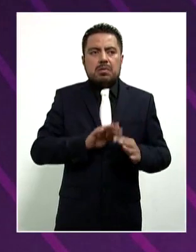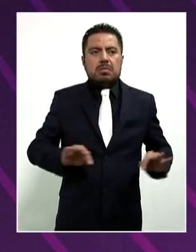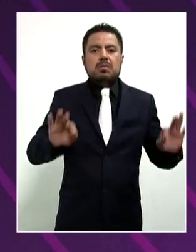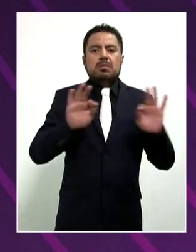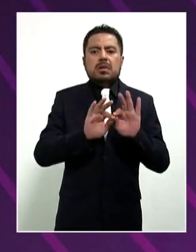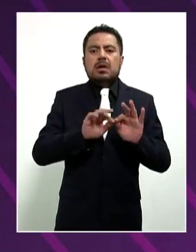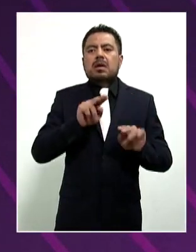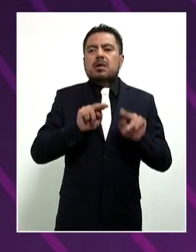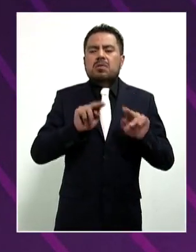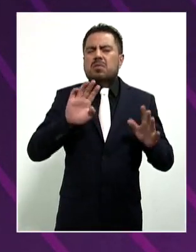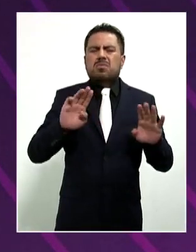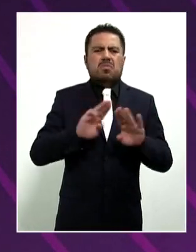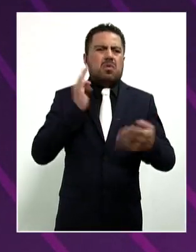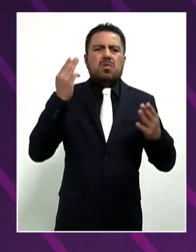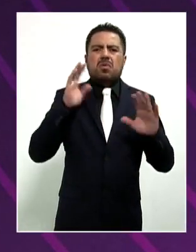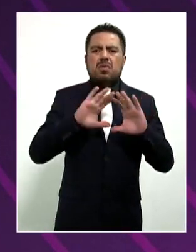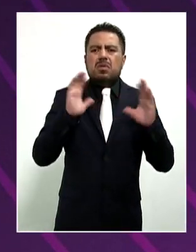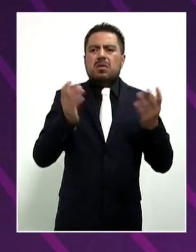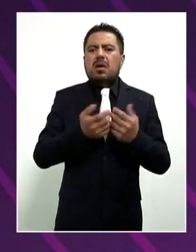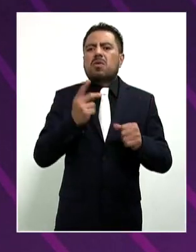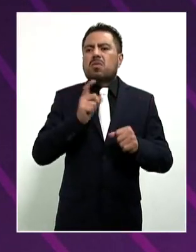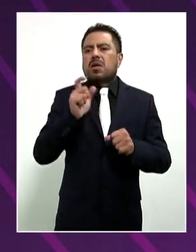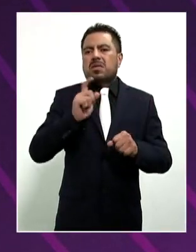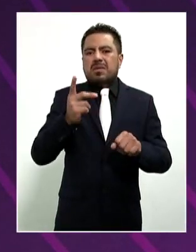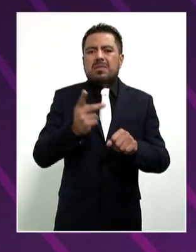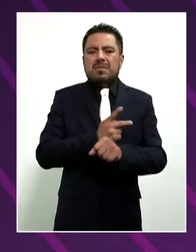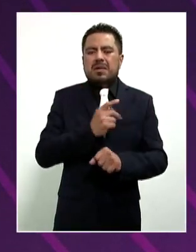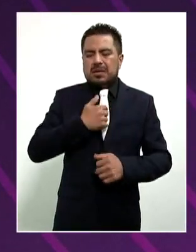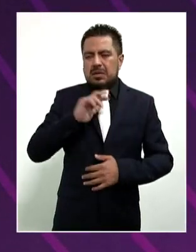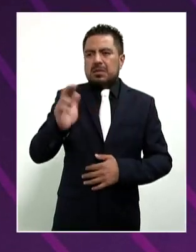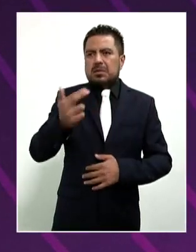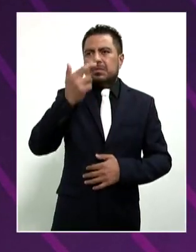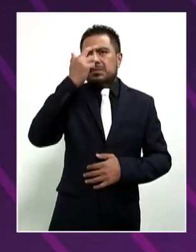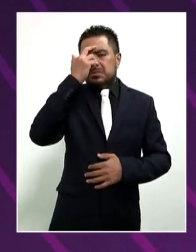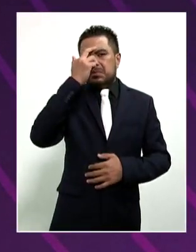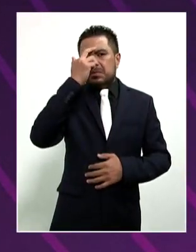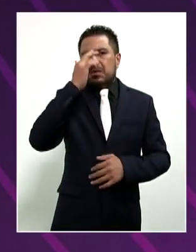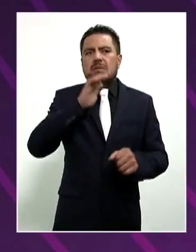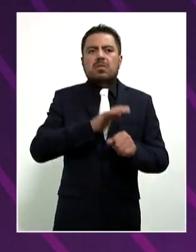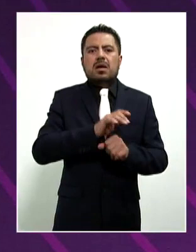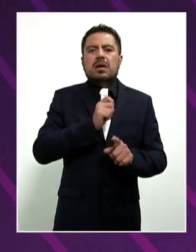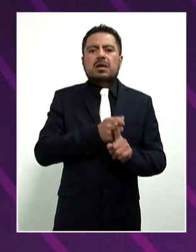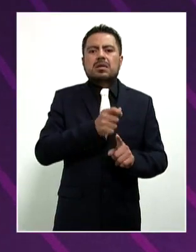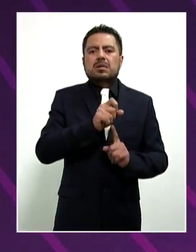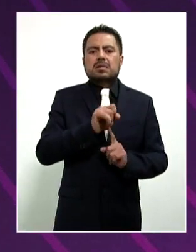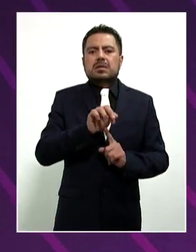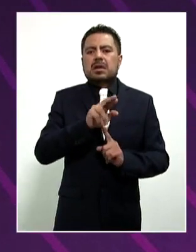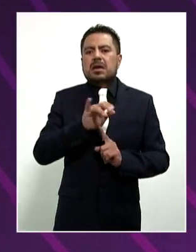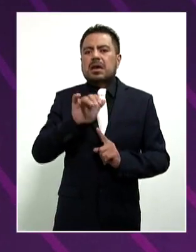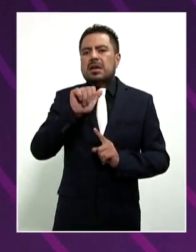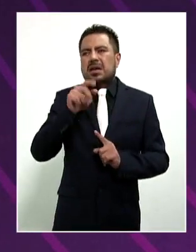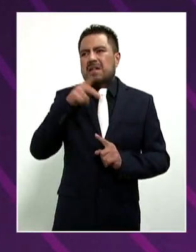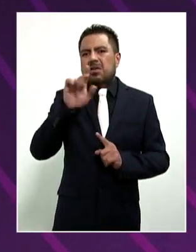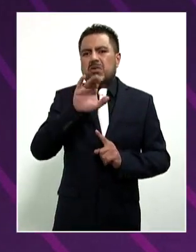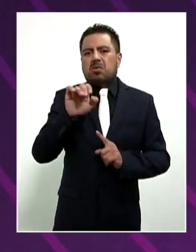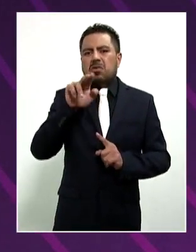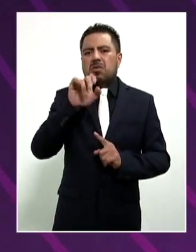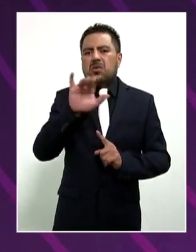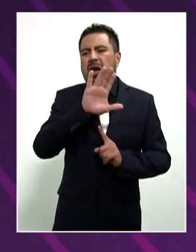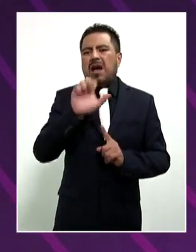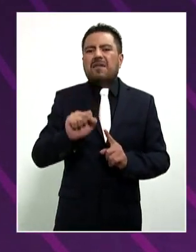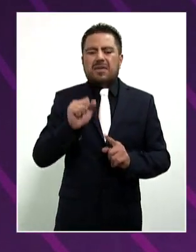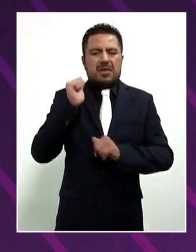importante. Esto es a nivel mundial. Cuando ocurre, por ejemplo, yo recuerdo en lo que era Zaire, la República Democrática del Congo, o